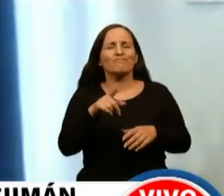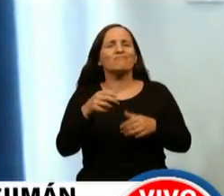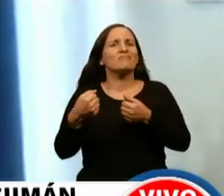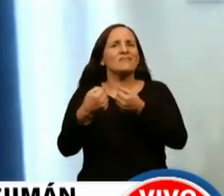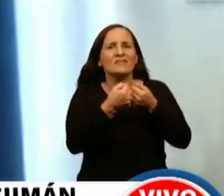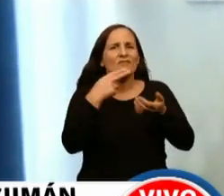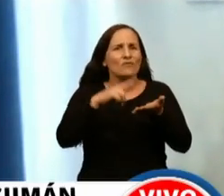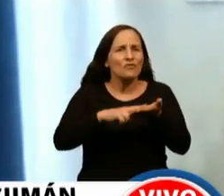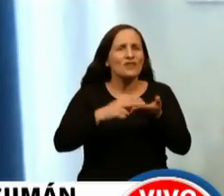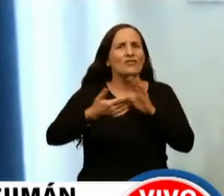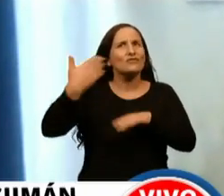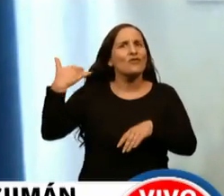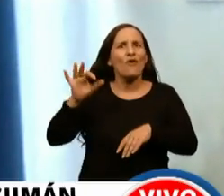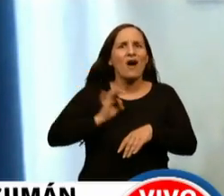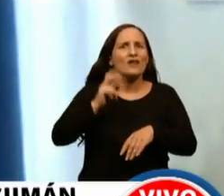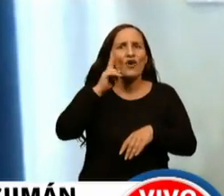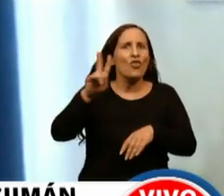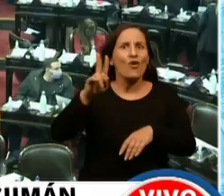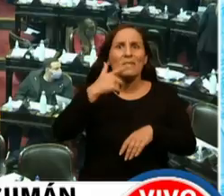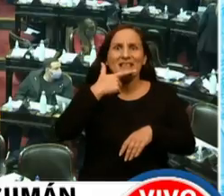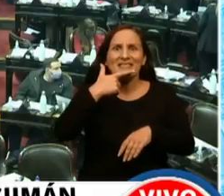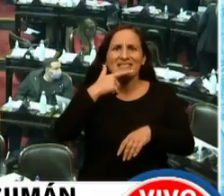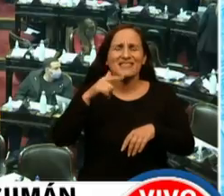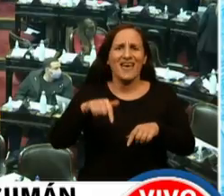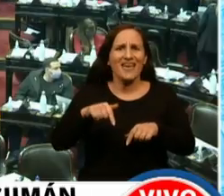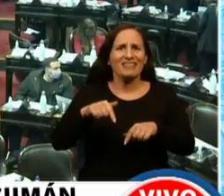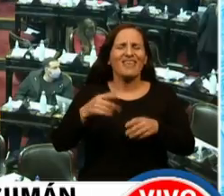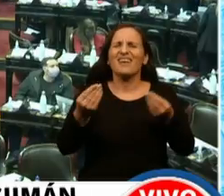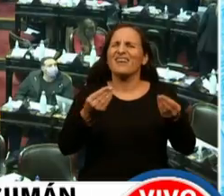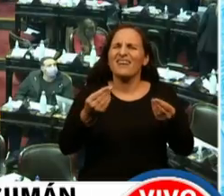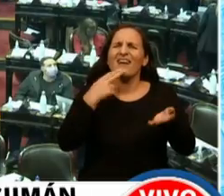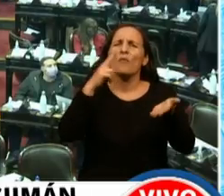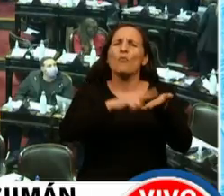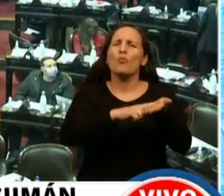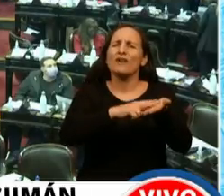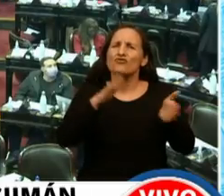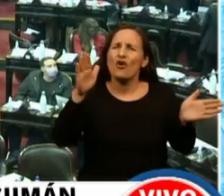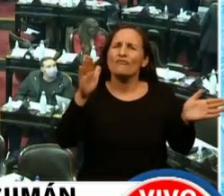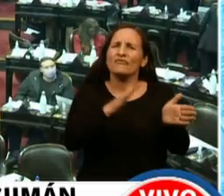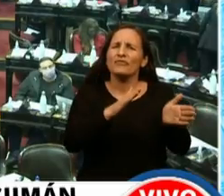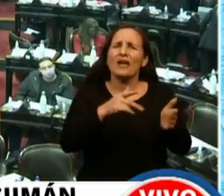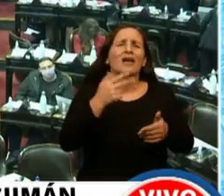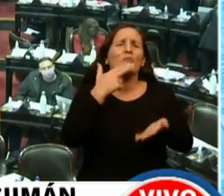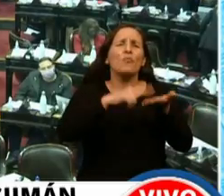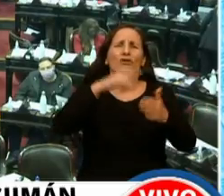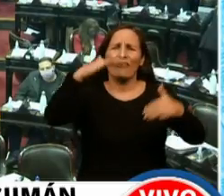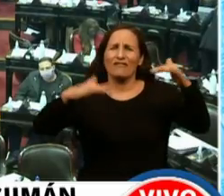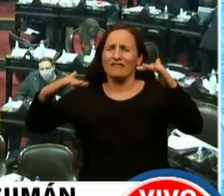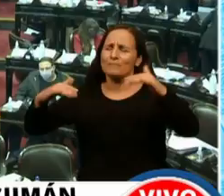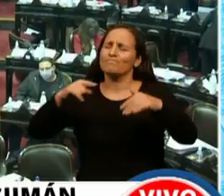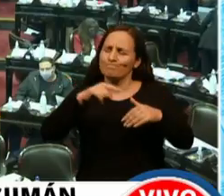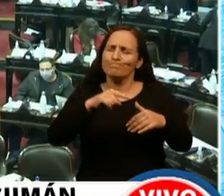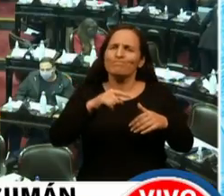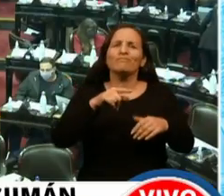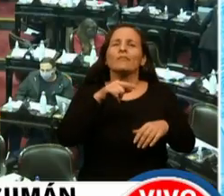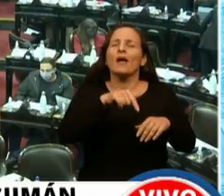fiscal que se había puesto en marcha en el 2017 y que era la reducción de impuestos sumamente distorsivos y avanza sobre el